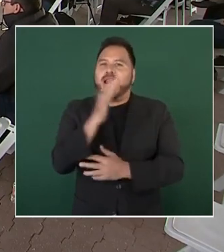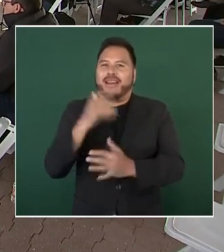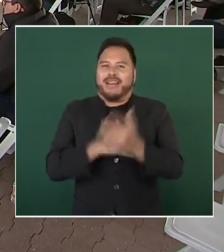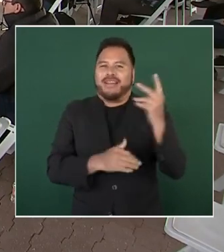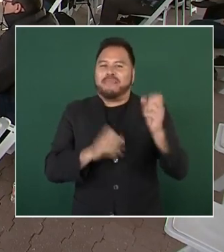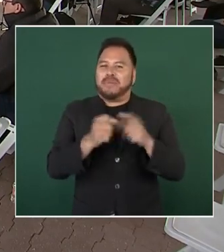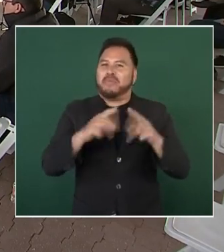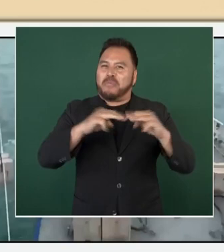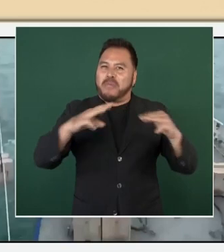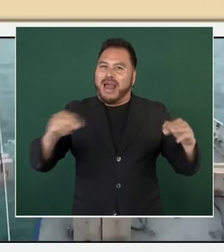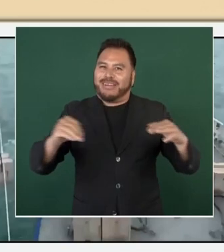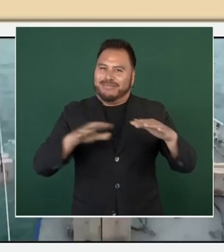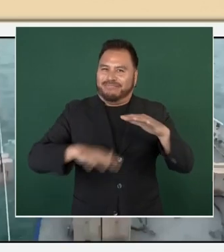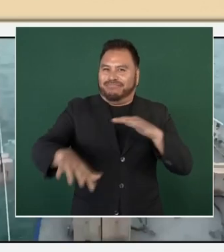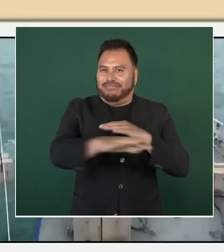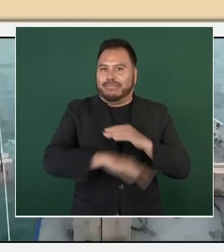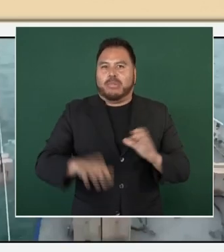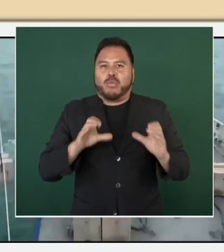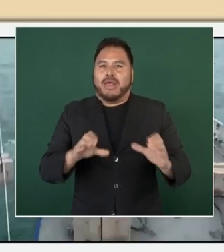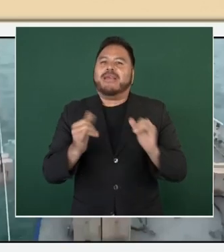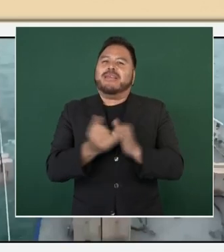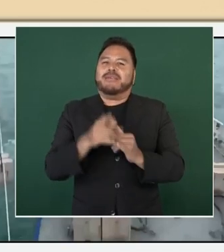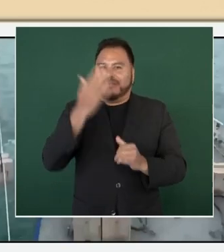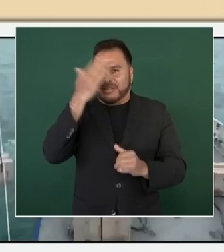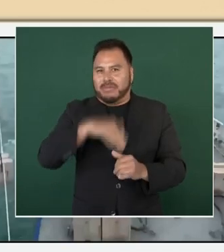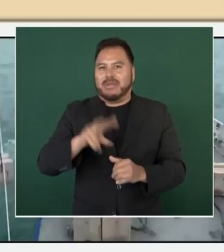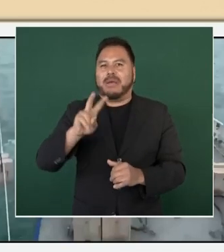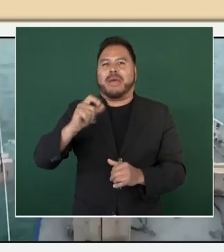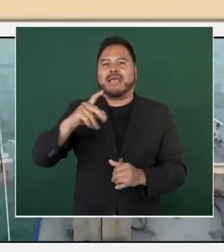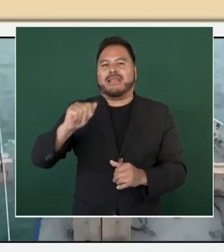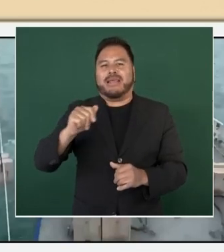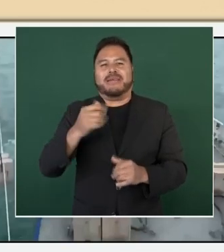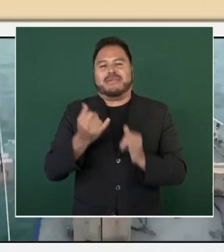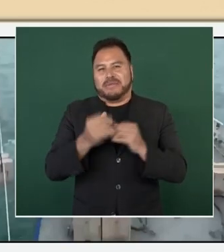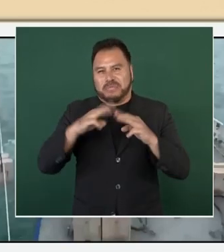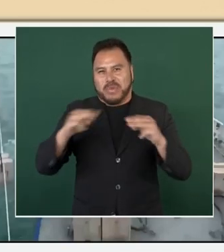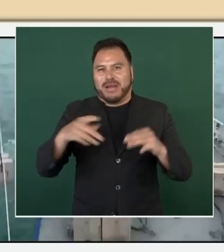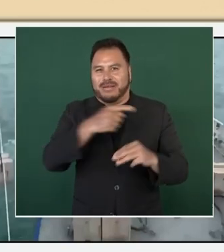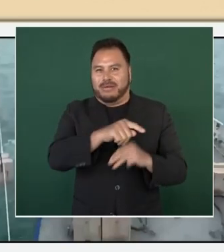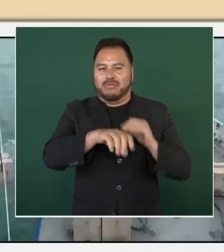marino, principalmente enfocado a la vaquita marina y a la totoaba, y que